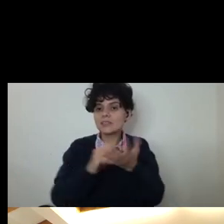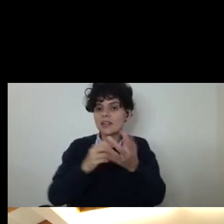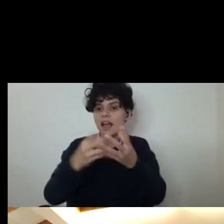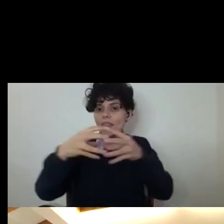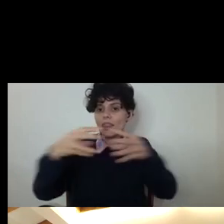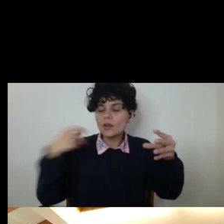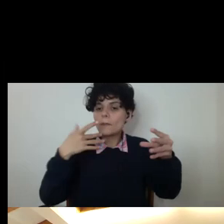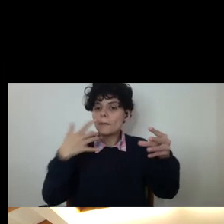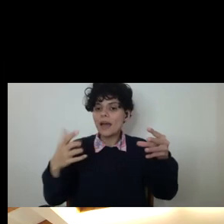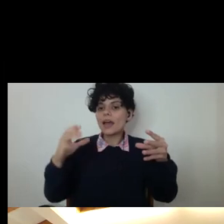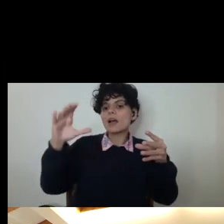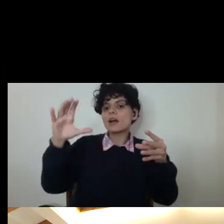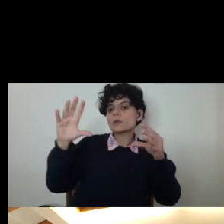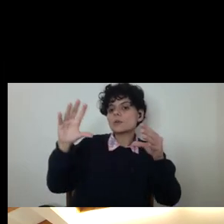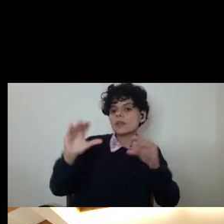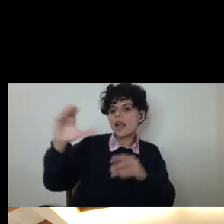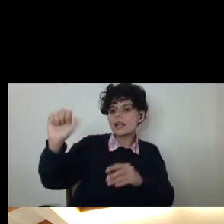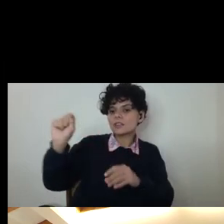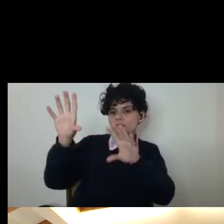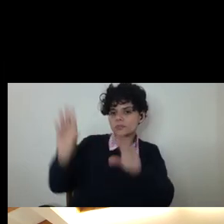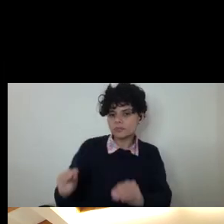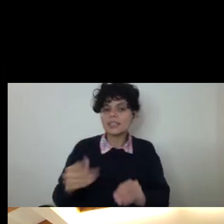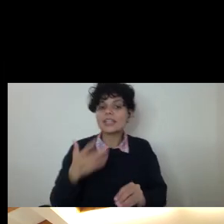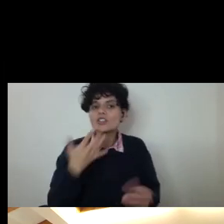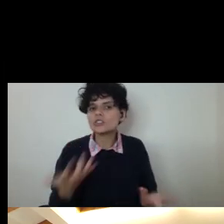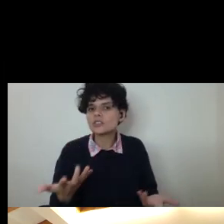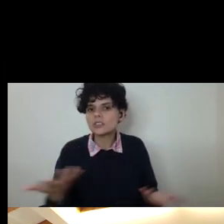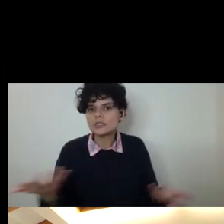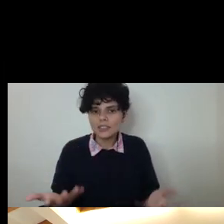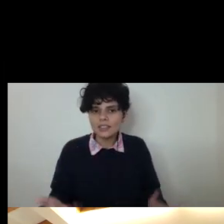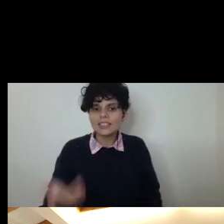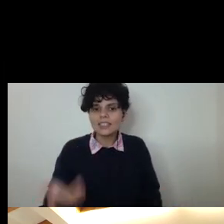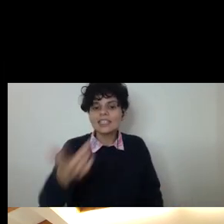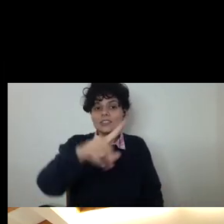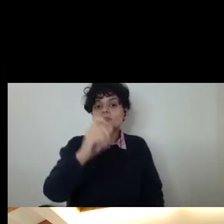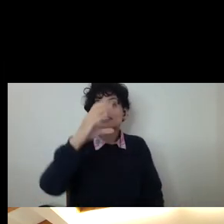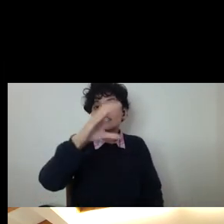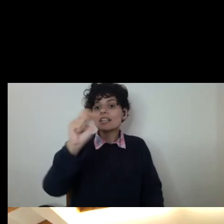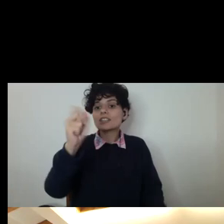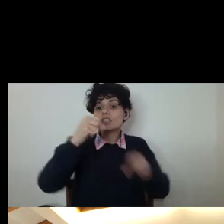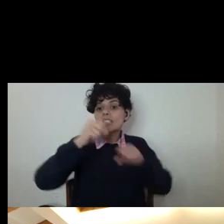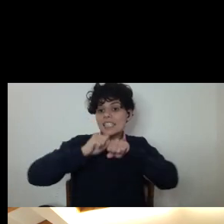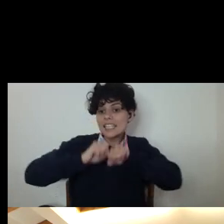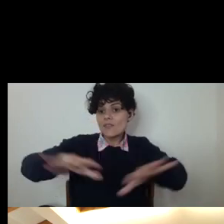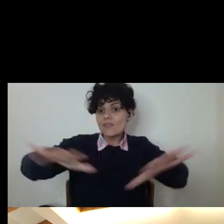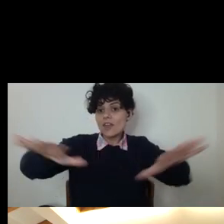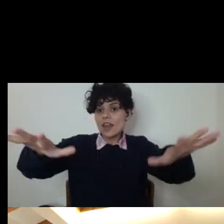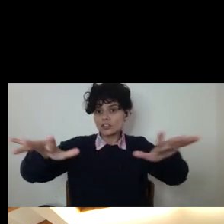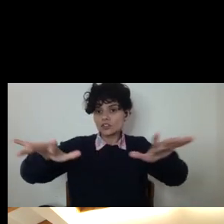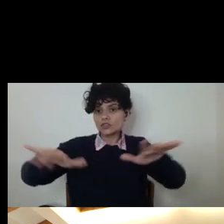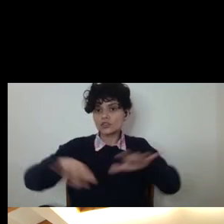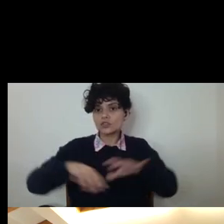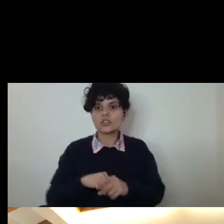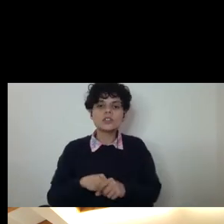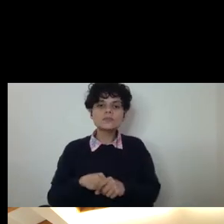con ranodina inhibitoria. O sea que estamos poniendo esta liberación de calcio como un eje importante en esta vía de